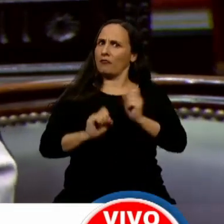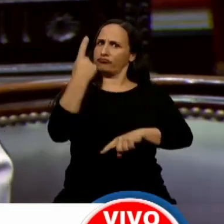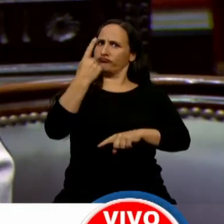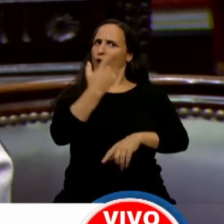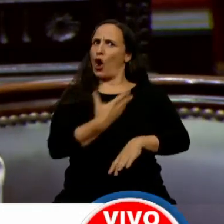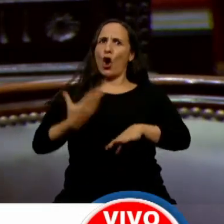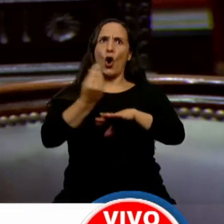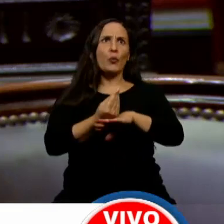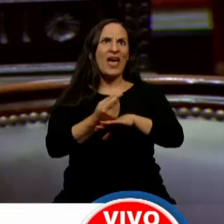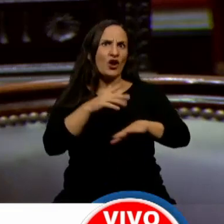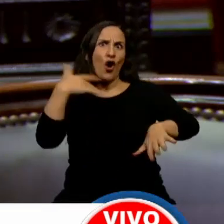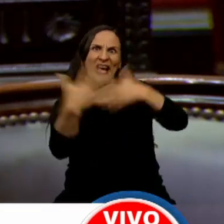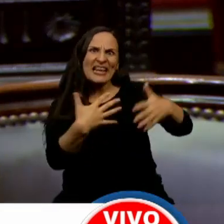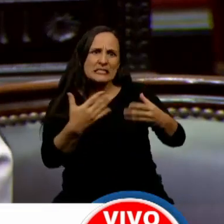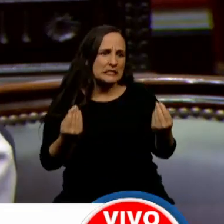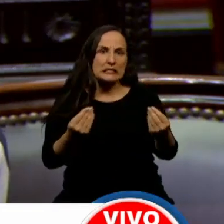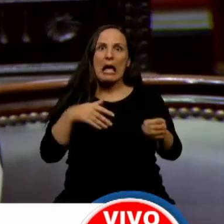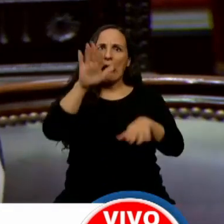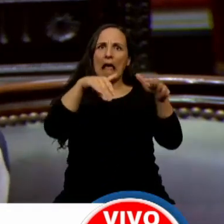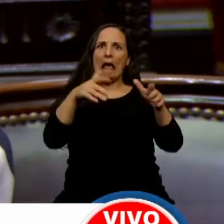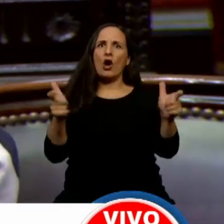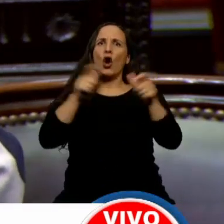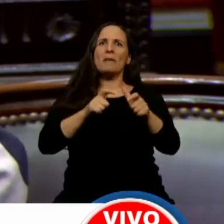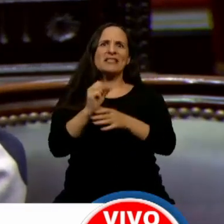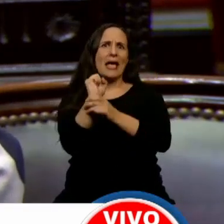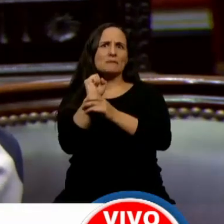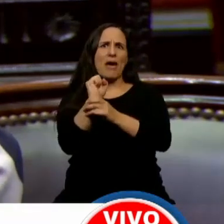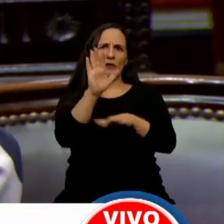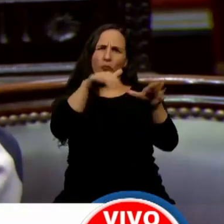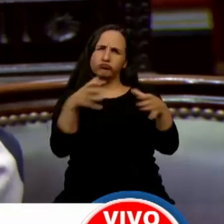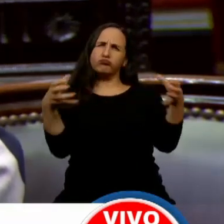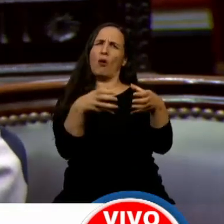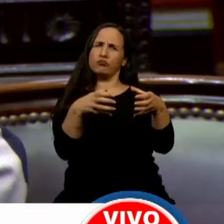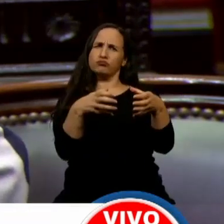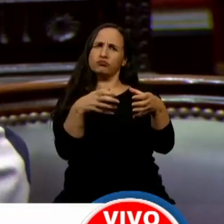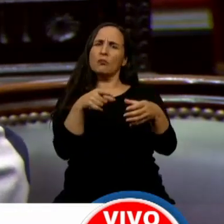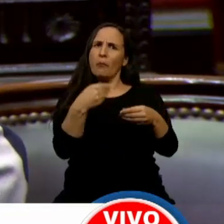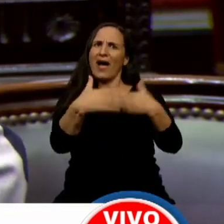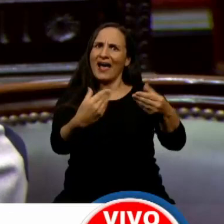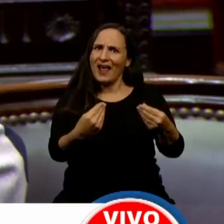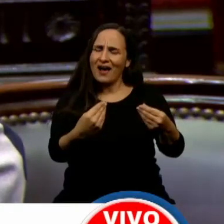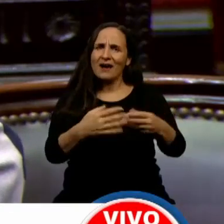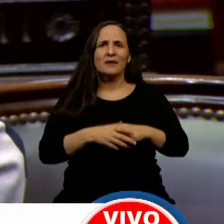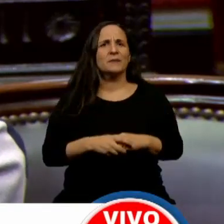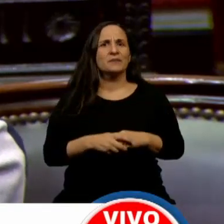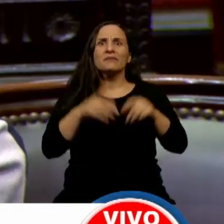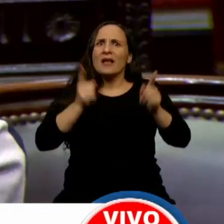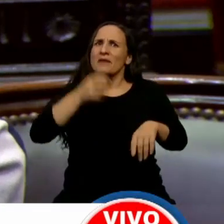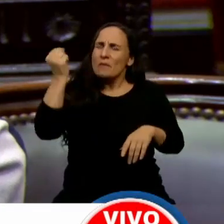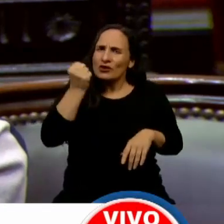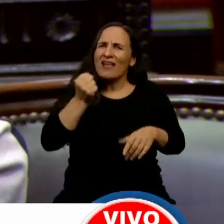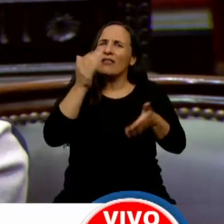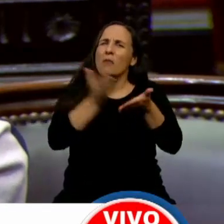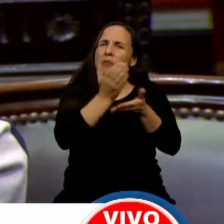gobierno, para enfrentar una crisis, convoque un comité de expertos, de lo importante que fue también poner a la producción nacional